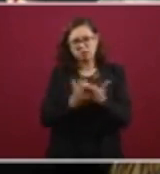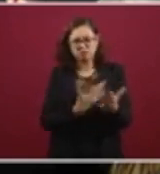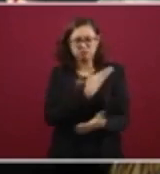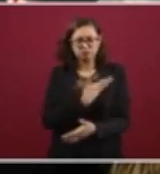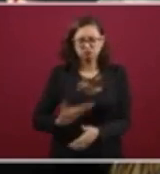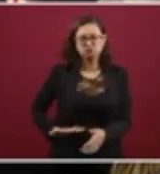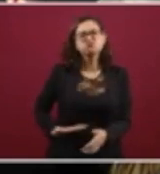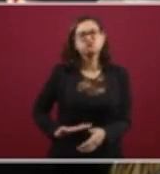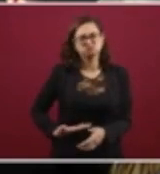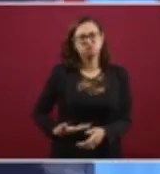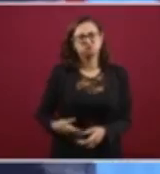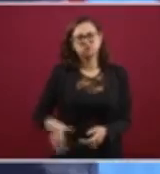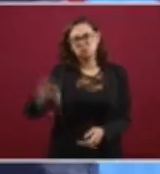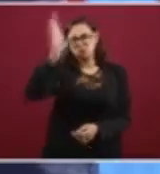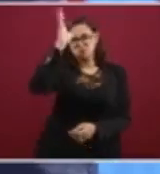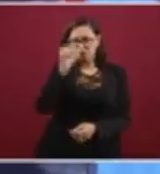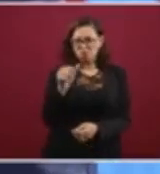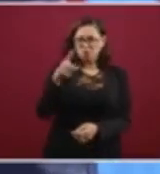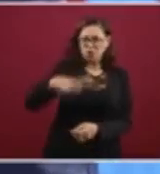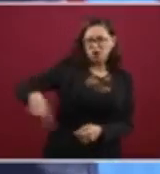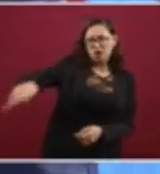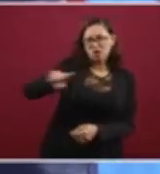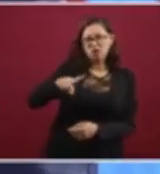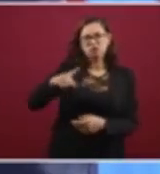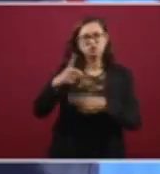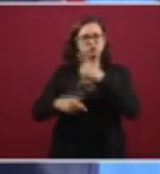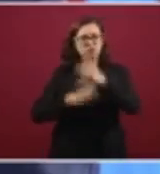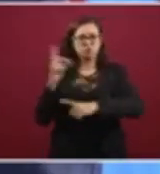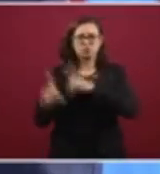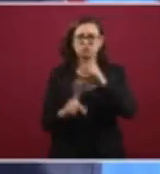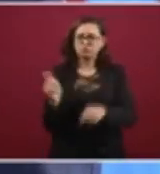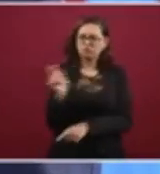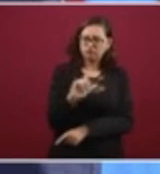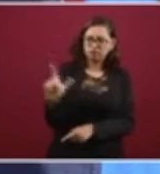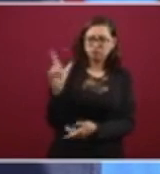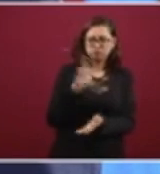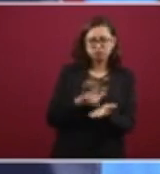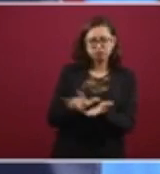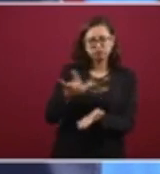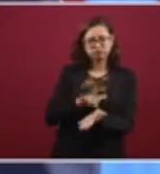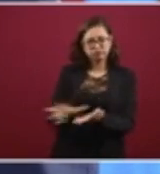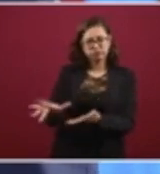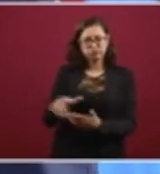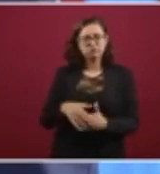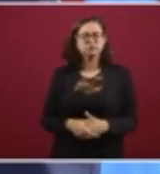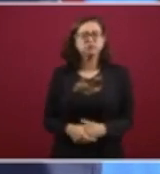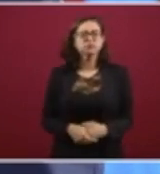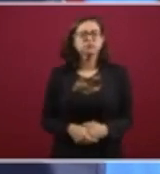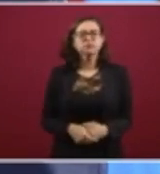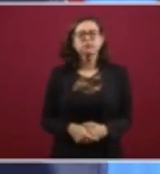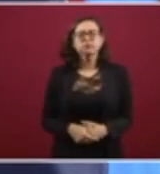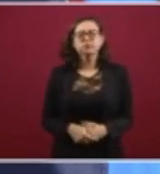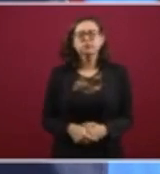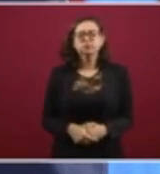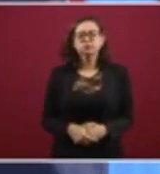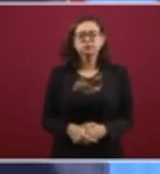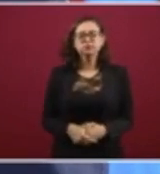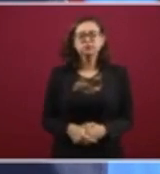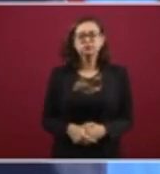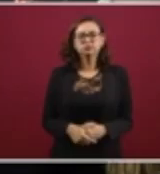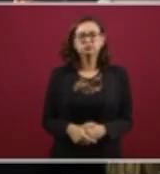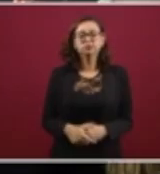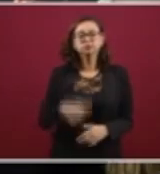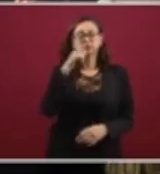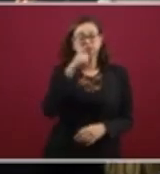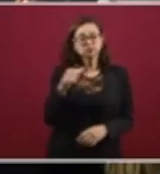las becas de los 544 deportistas. Cabe destacar que la de ayer para el